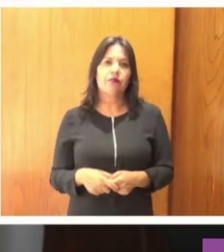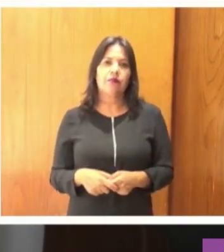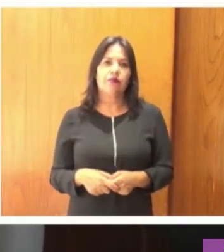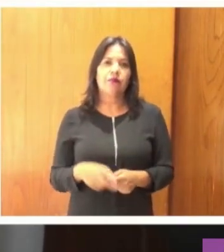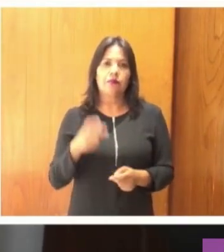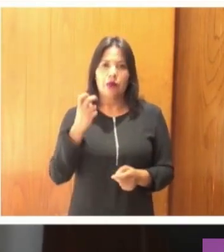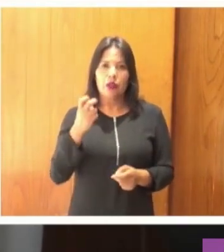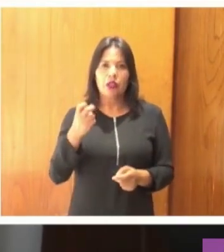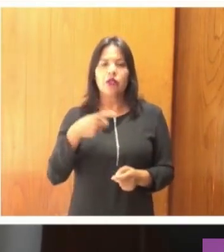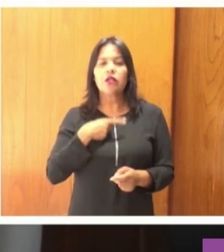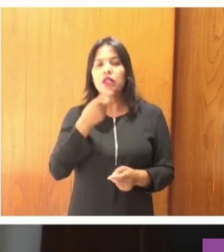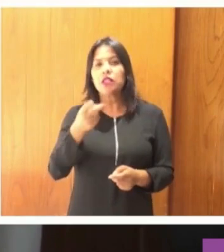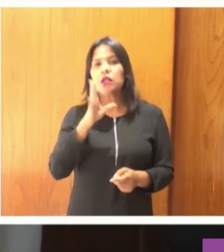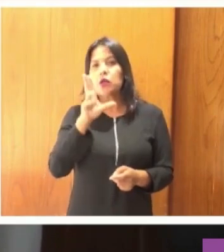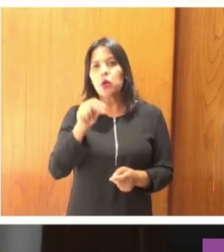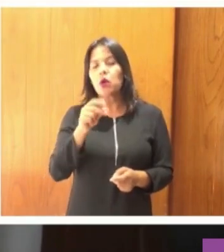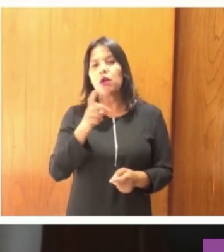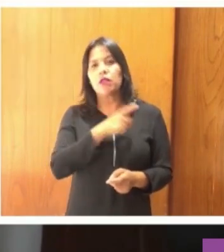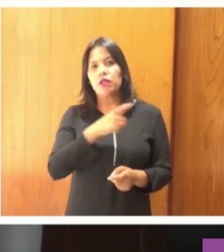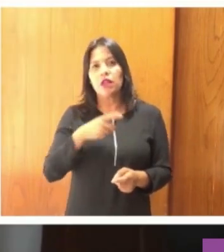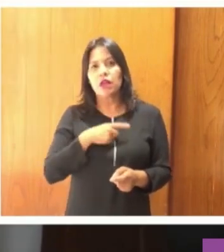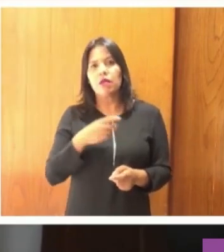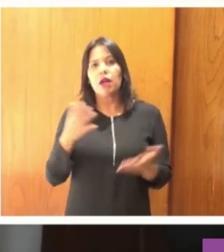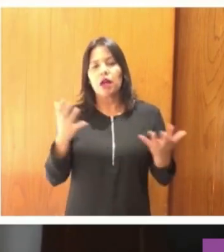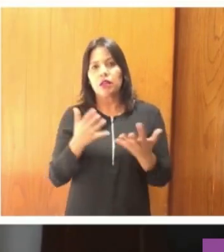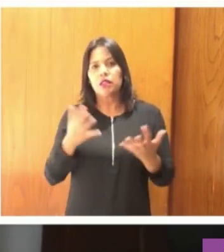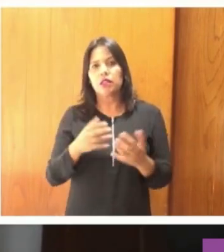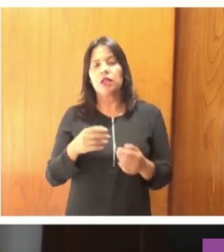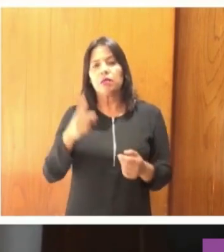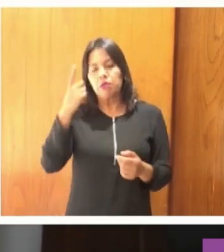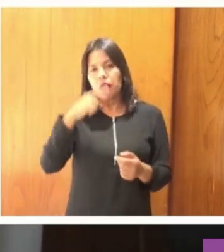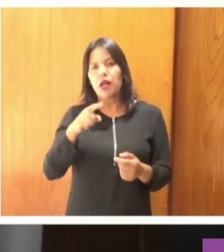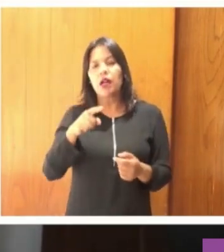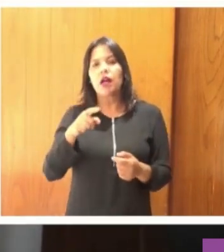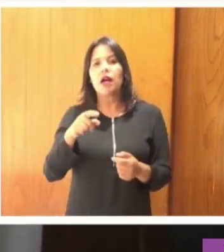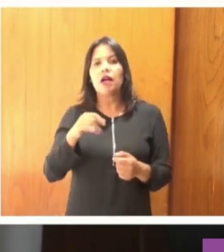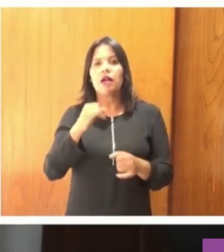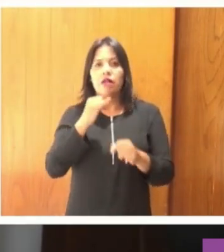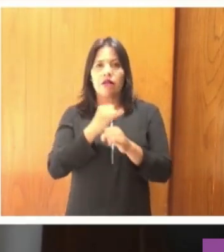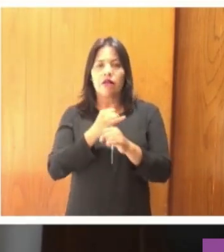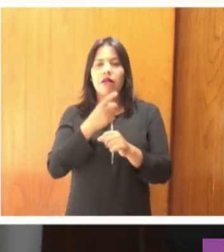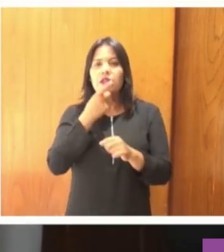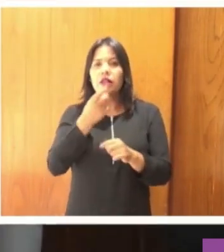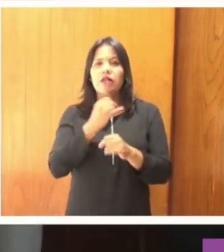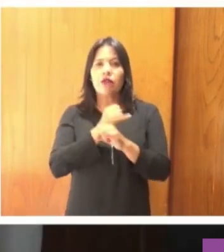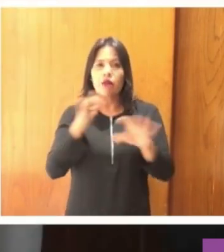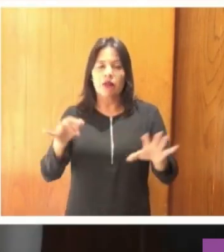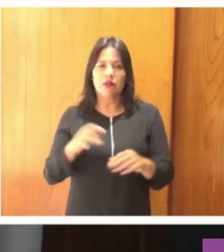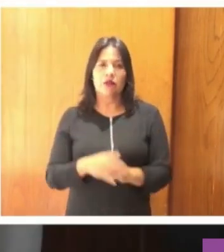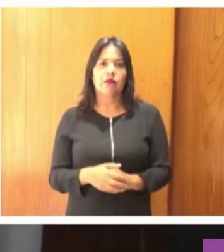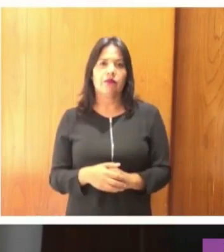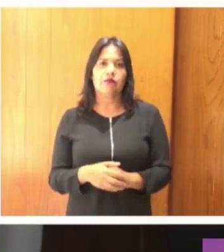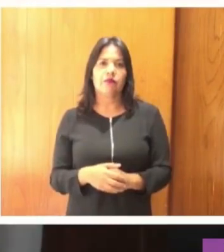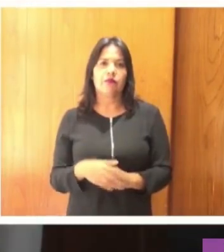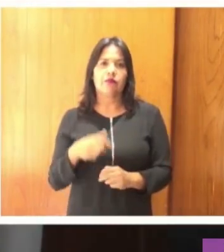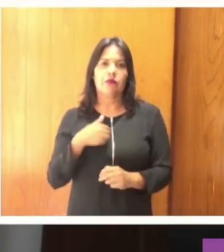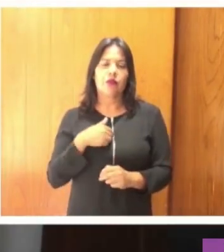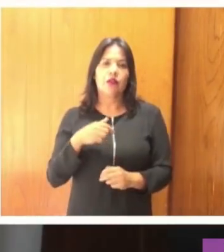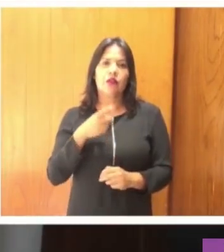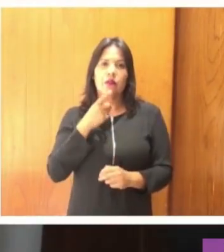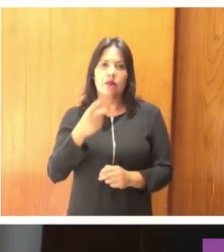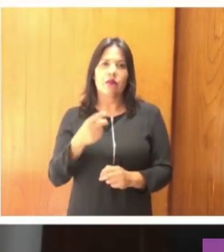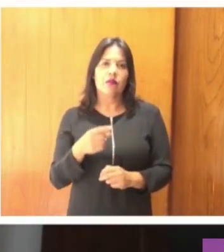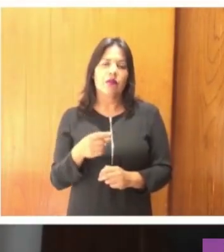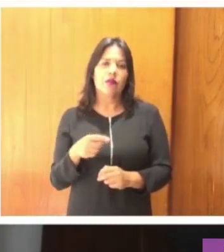no favorece el ejercicio pleno del derecho al acceso a la información de los solicitantes. Y a favor de todos los